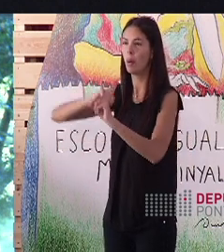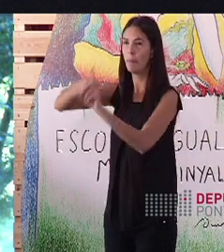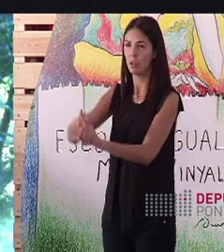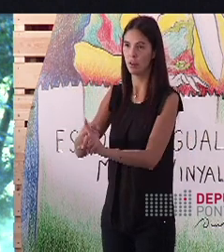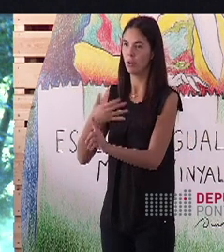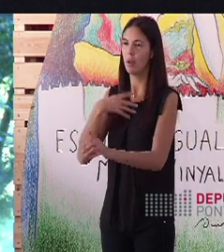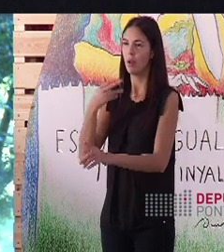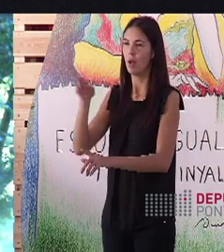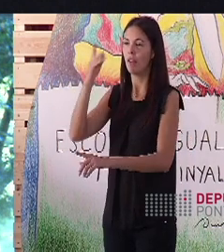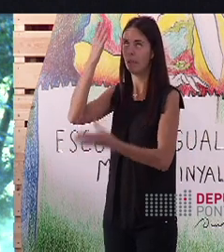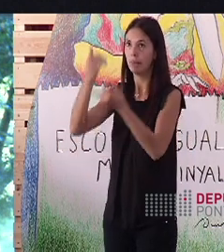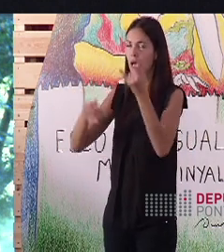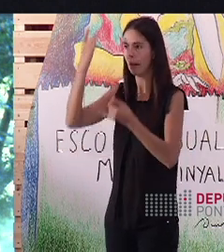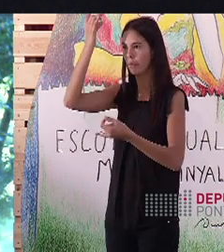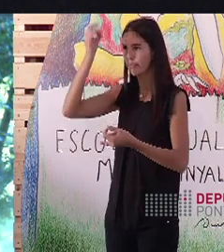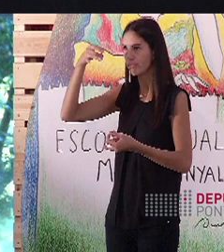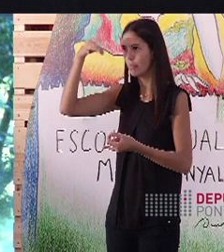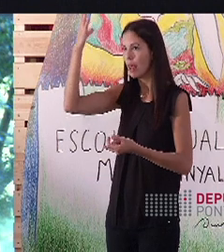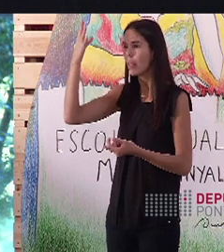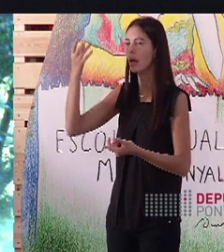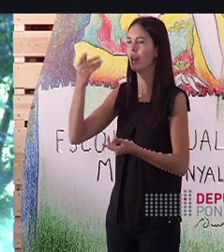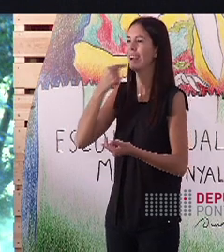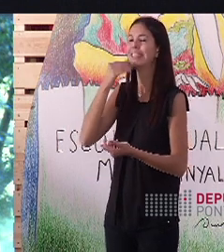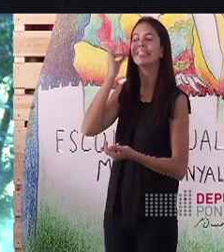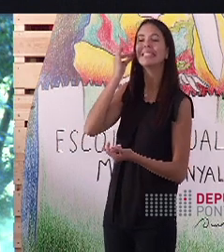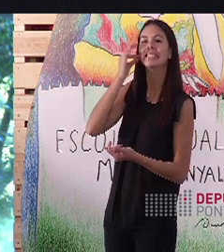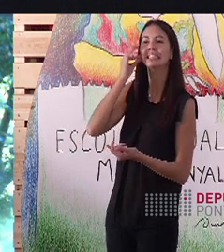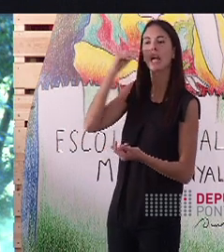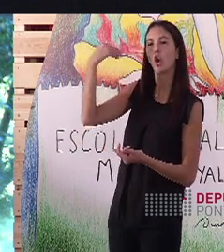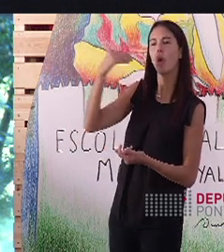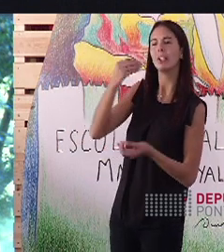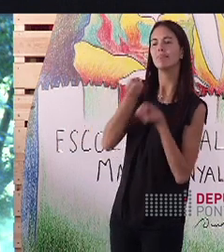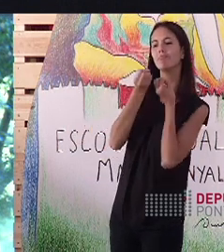permanentemente renovando ideológicamente y está enviando a las chicas jóvenes el